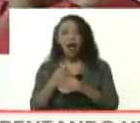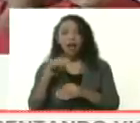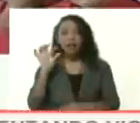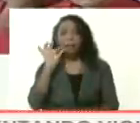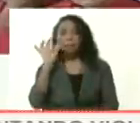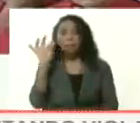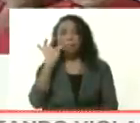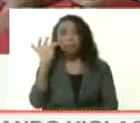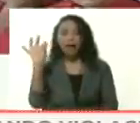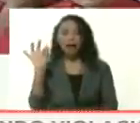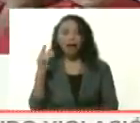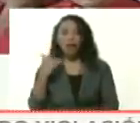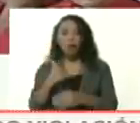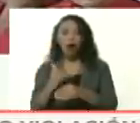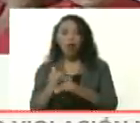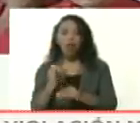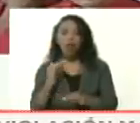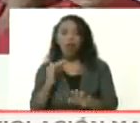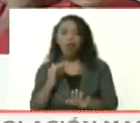se esconden. ¿Sanciones de qué?